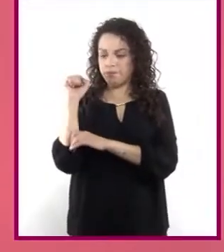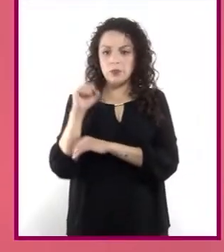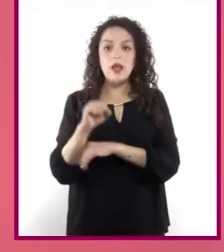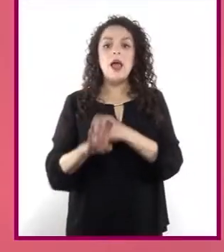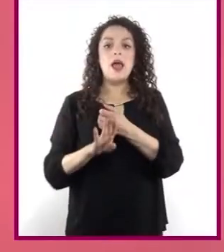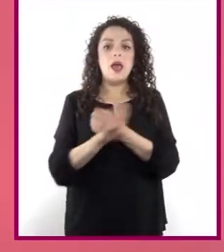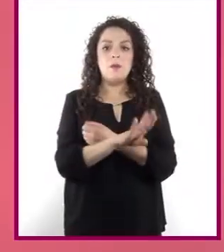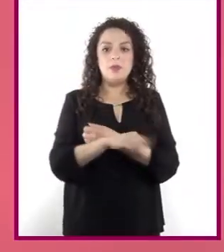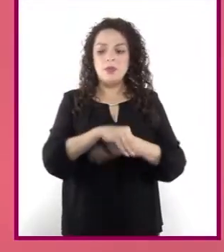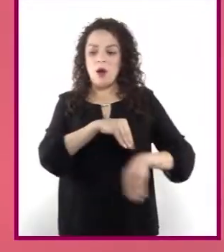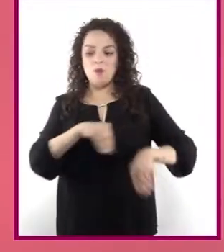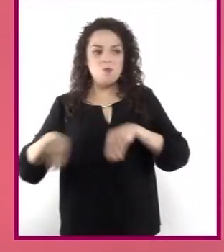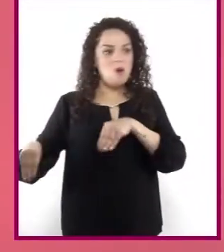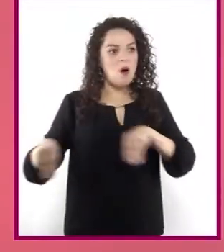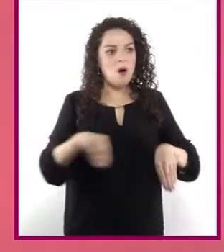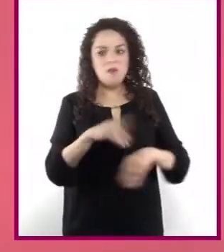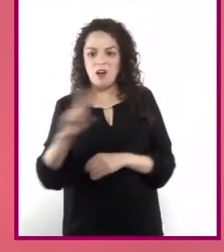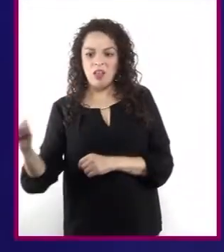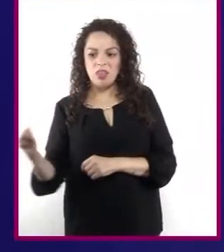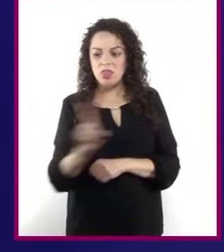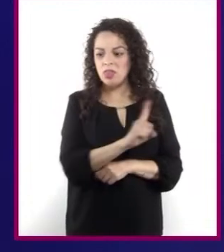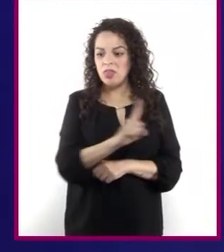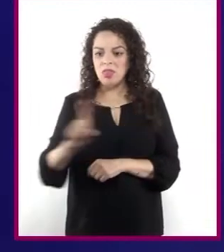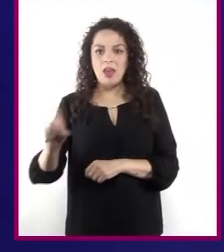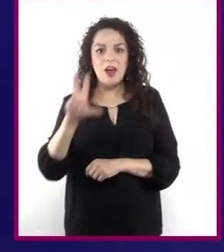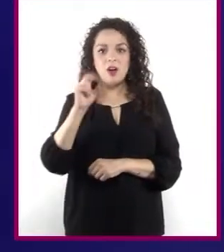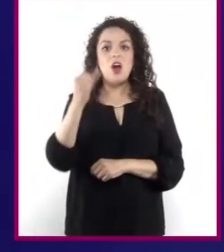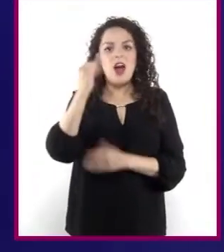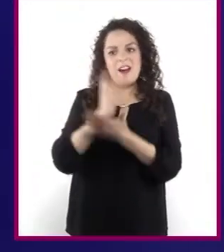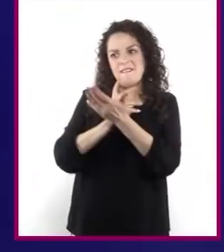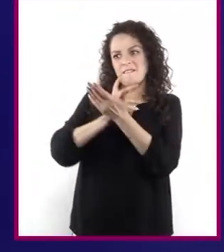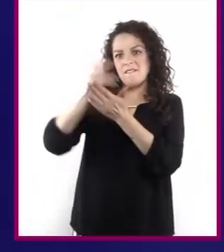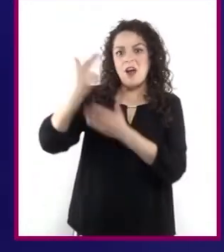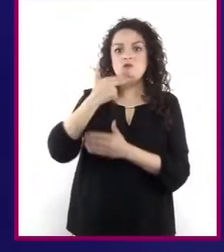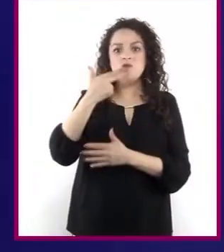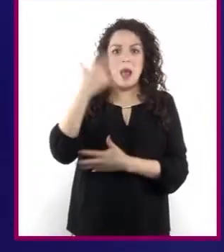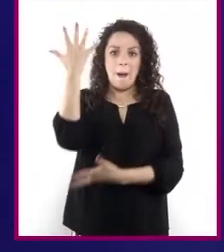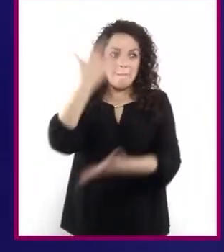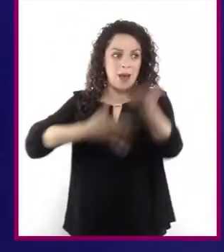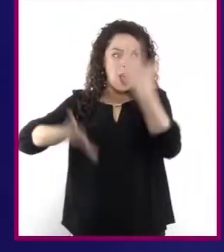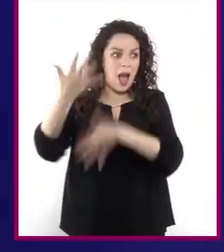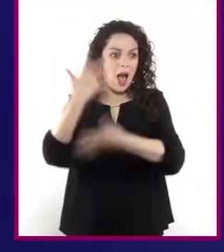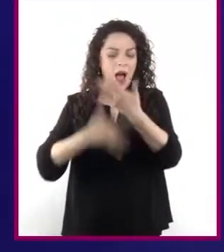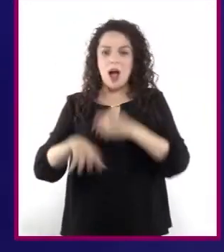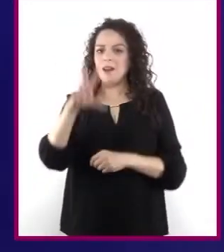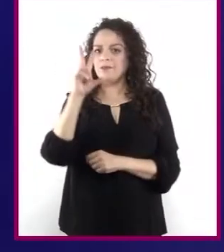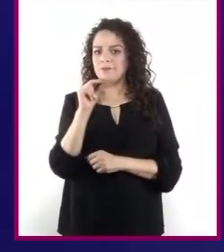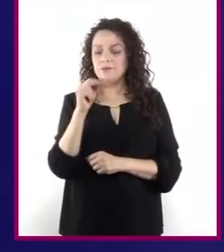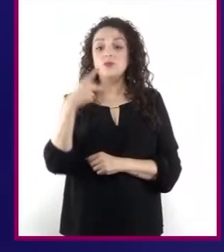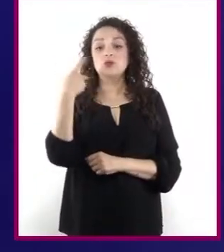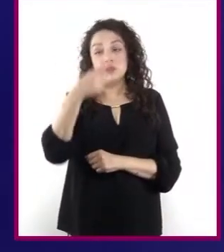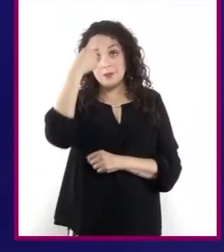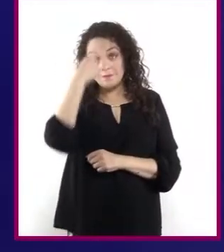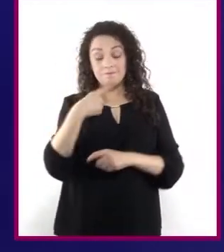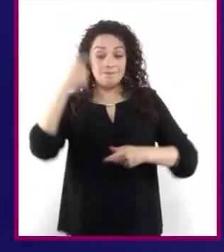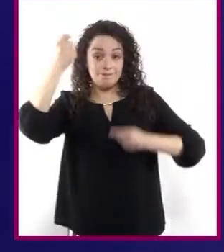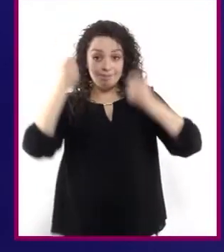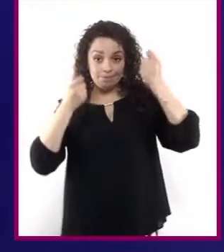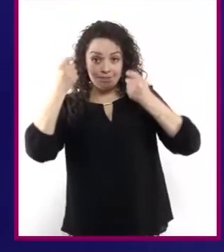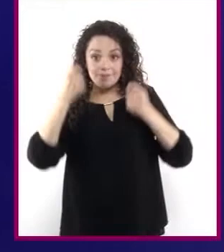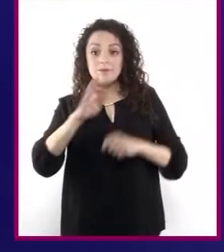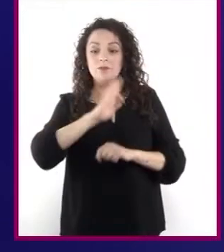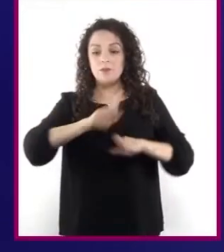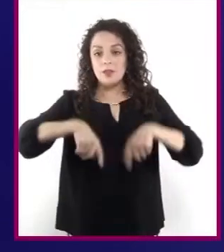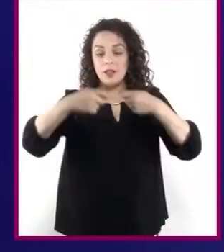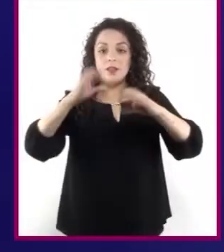a otro, no exagerar el uso de las manos, emplear expresiones faciales para comunicar y